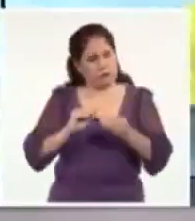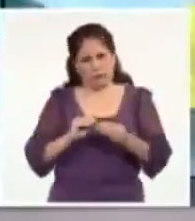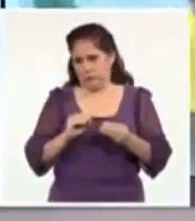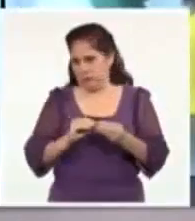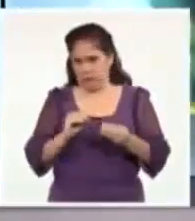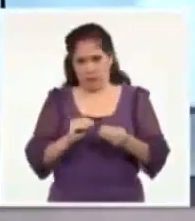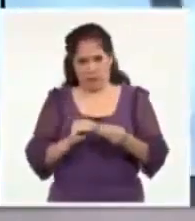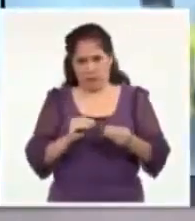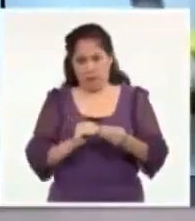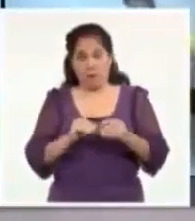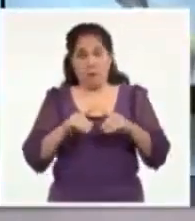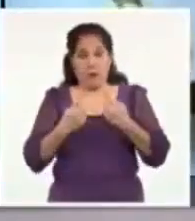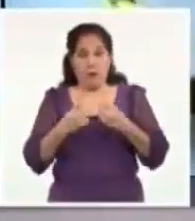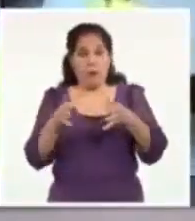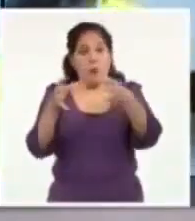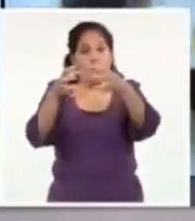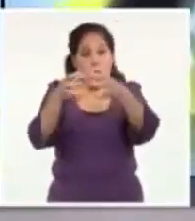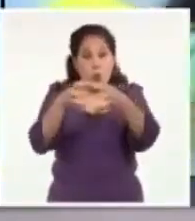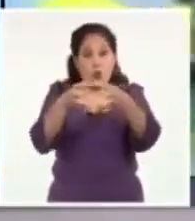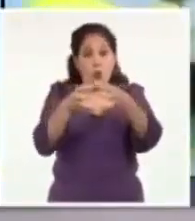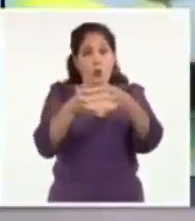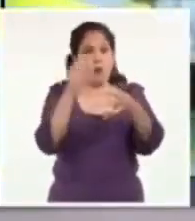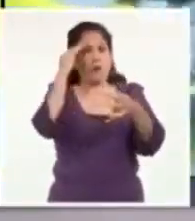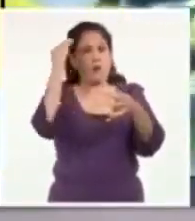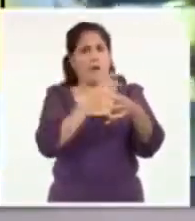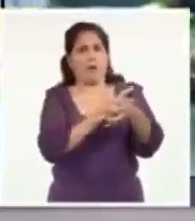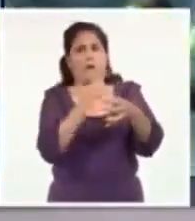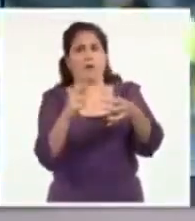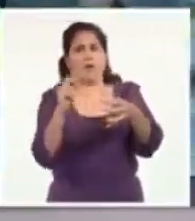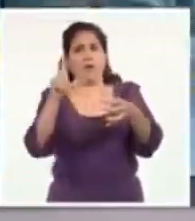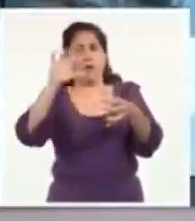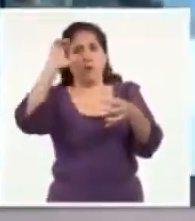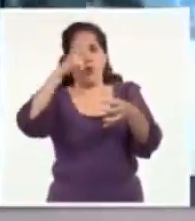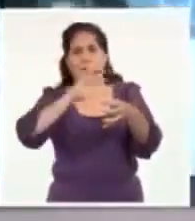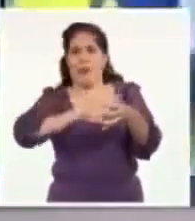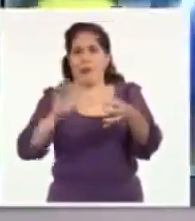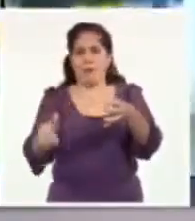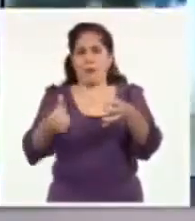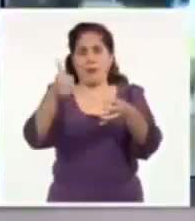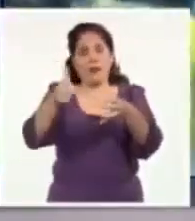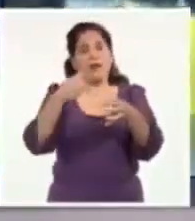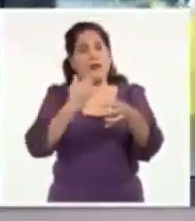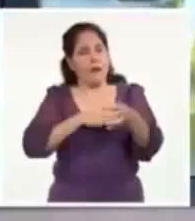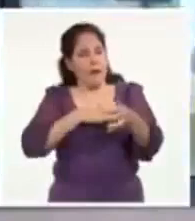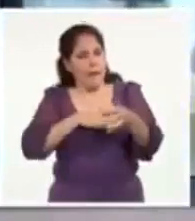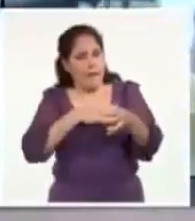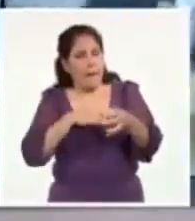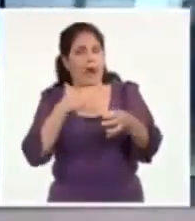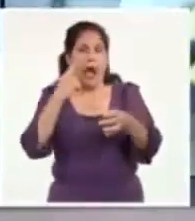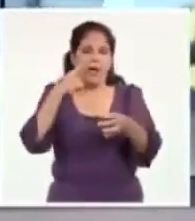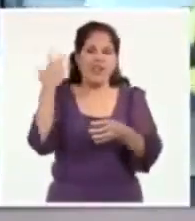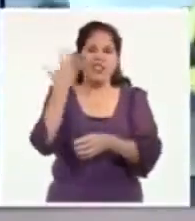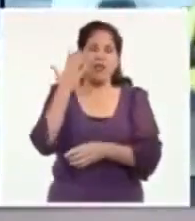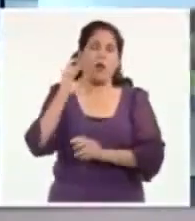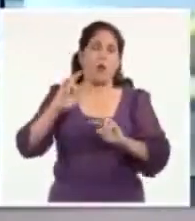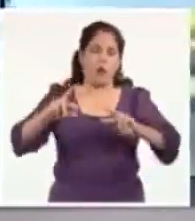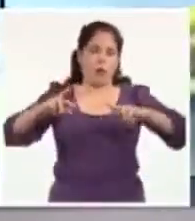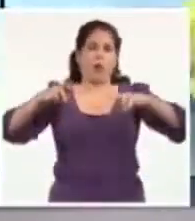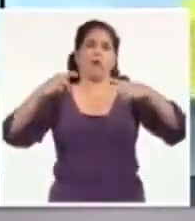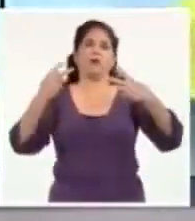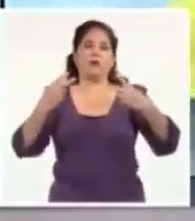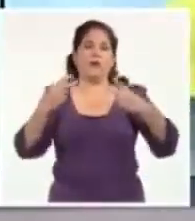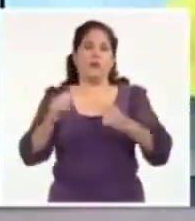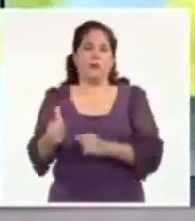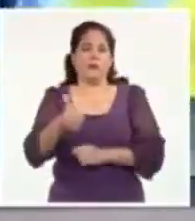que sí es impensable para estos grupos acostumbrados y aferrados al poder es esperar a un nuevo ciclo político y mucho menos jugar limpio